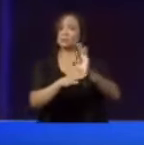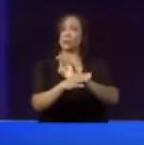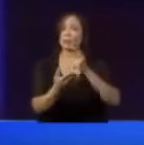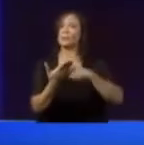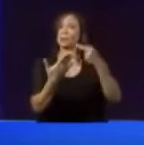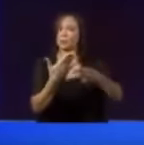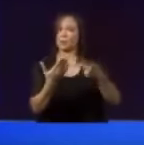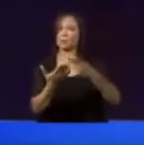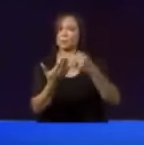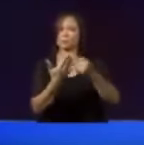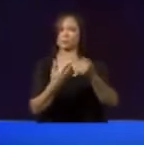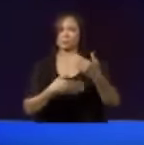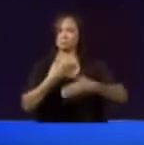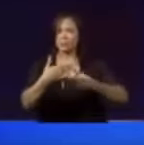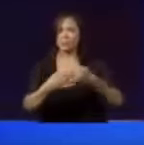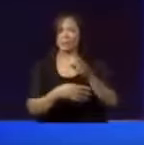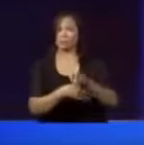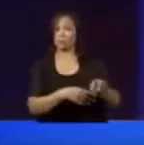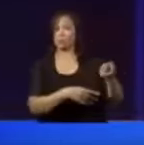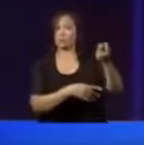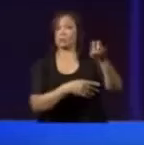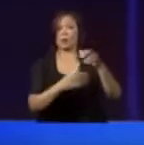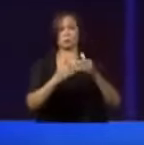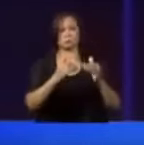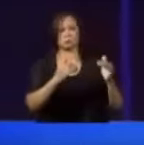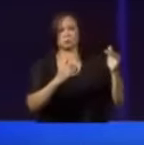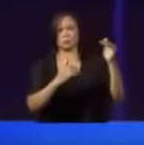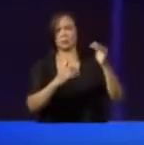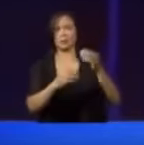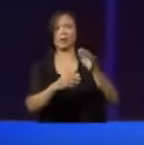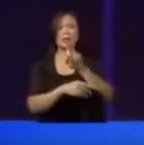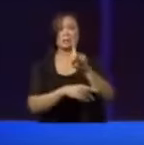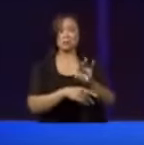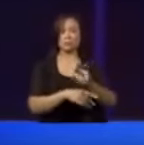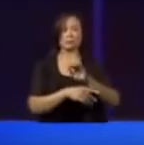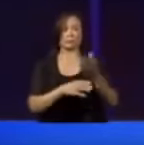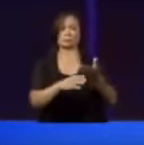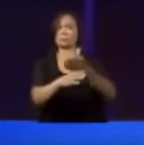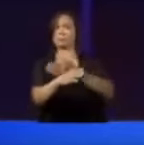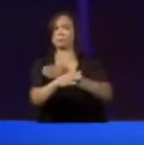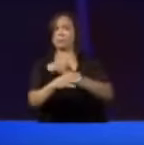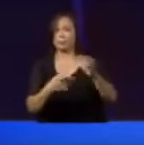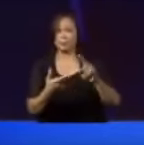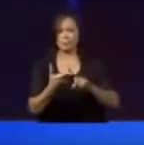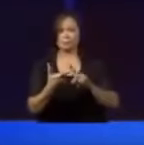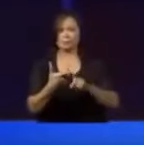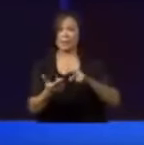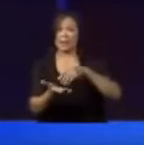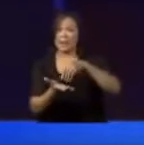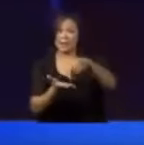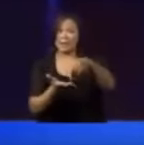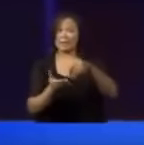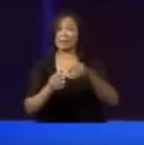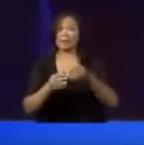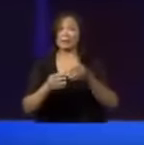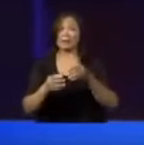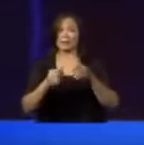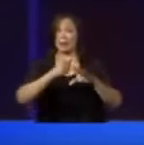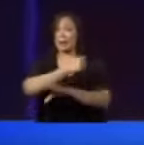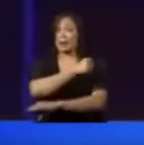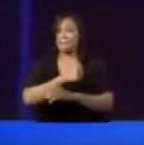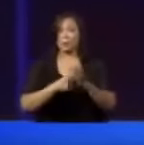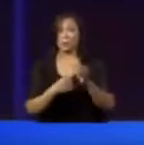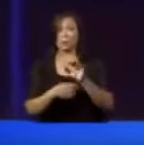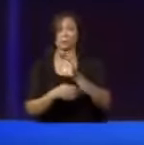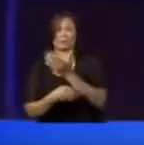las políticas públicas. El turismo está creciendo como nunca. Las zonas francas están en su mejor momento. El sector agropecuario está